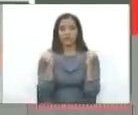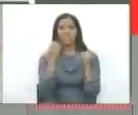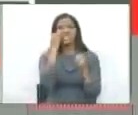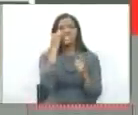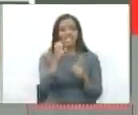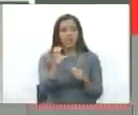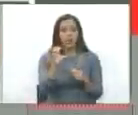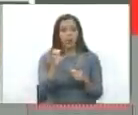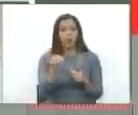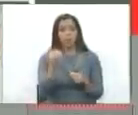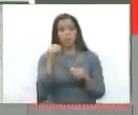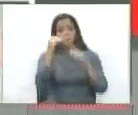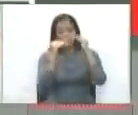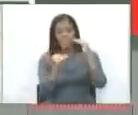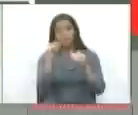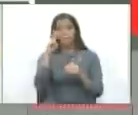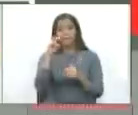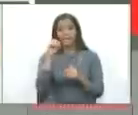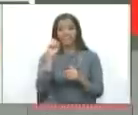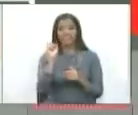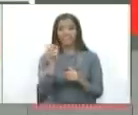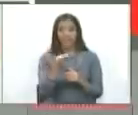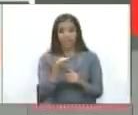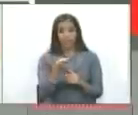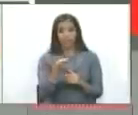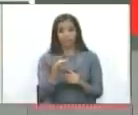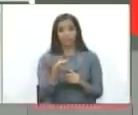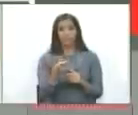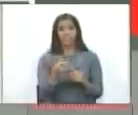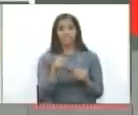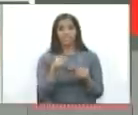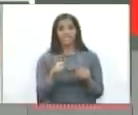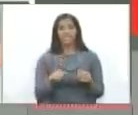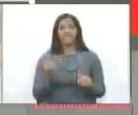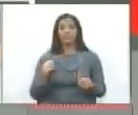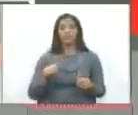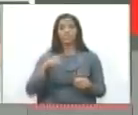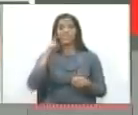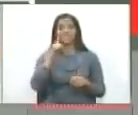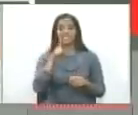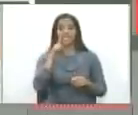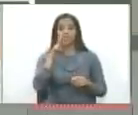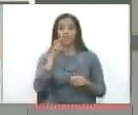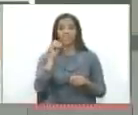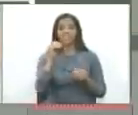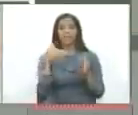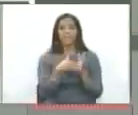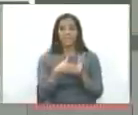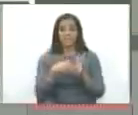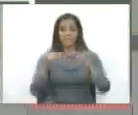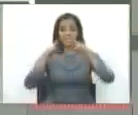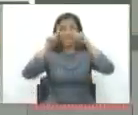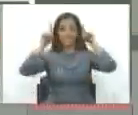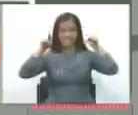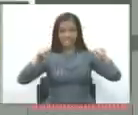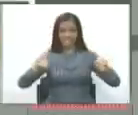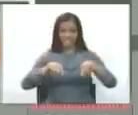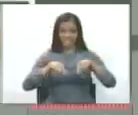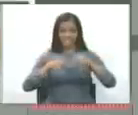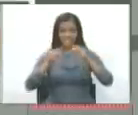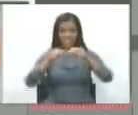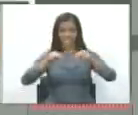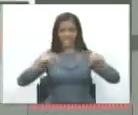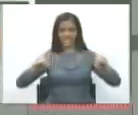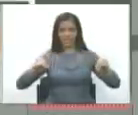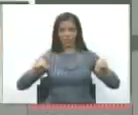Imagínate tú. En invierno. ¿Ah? Y ellos solo tienen 120 mil kilómetros cuadrados. 120 mil.